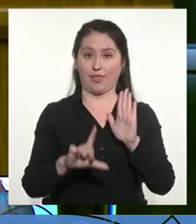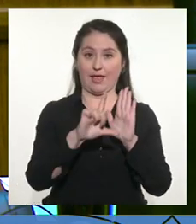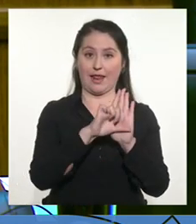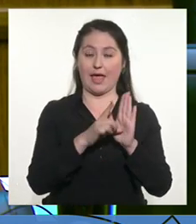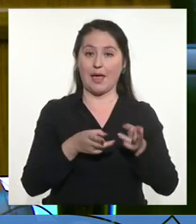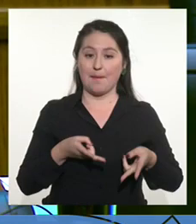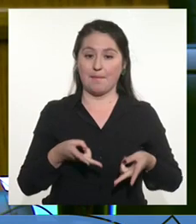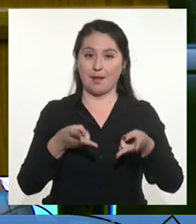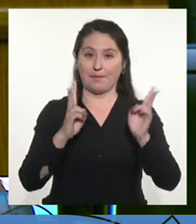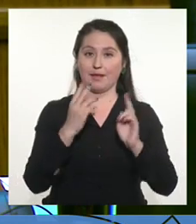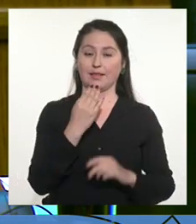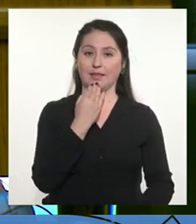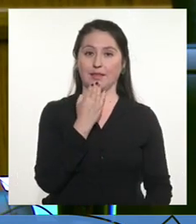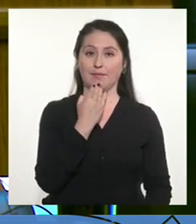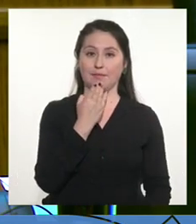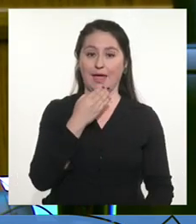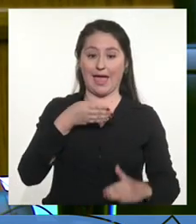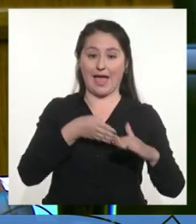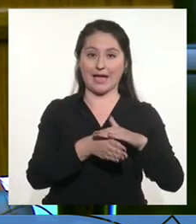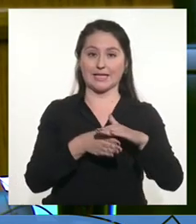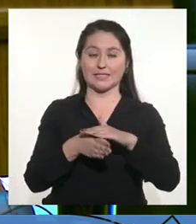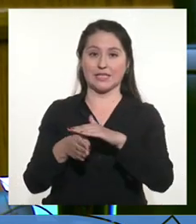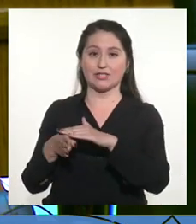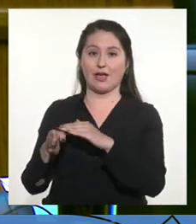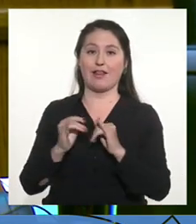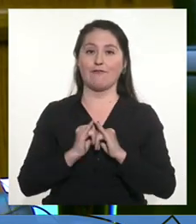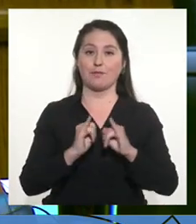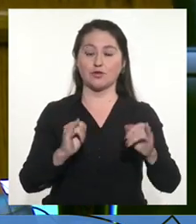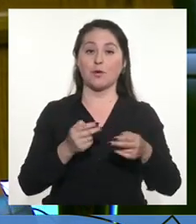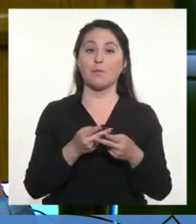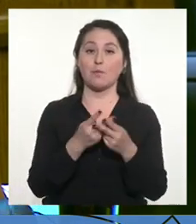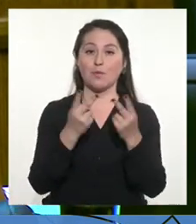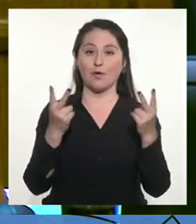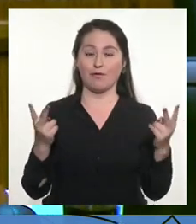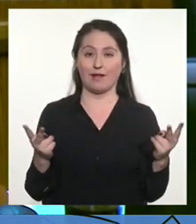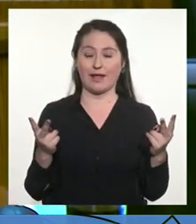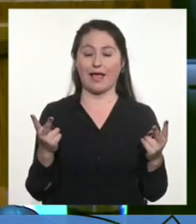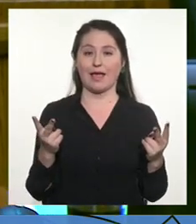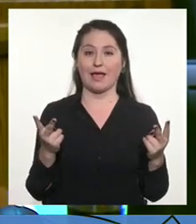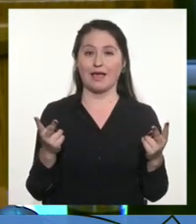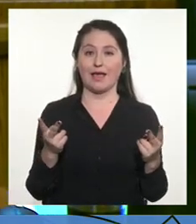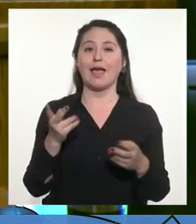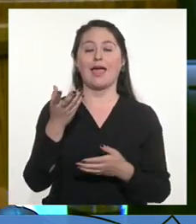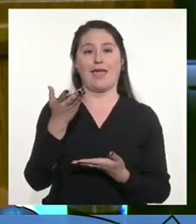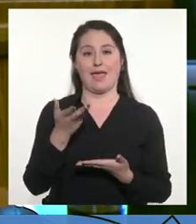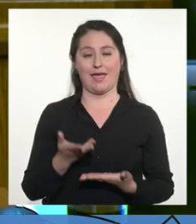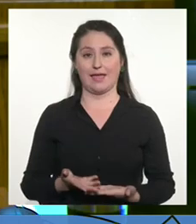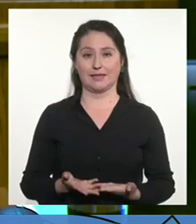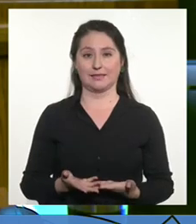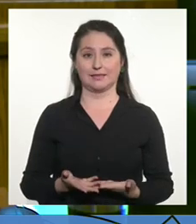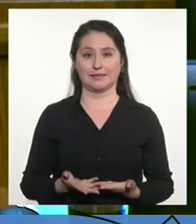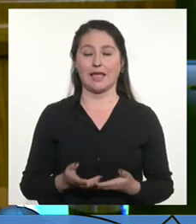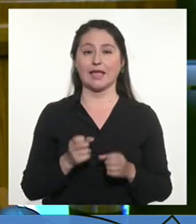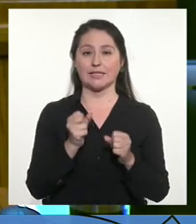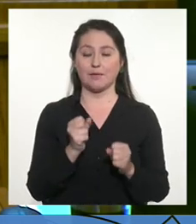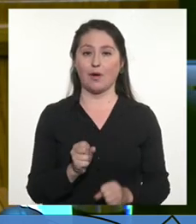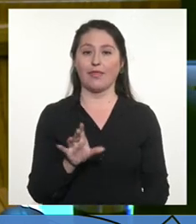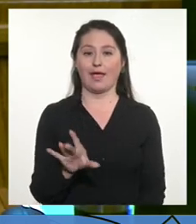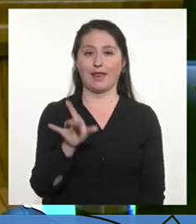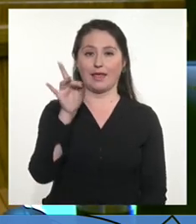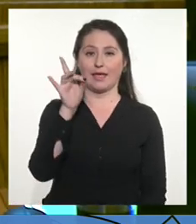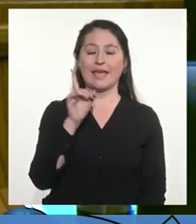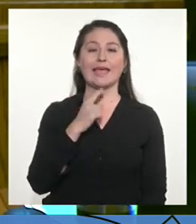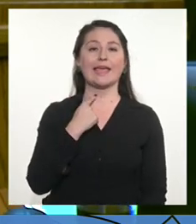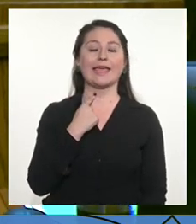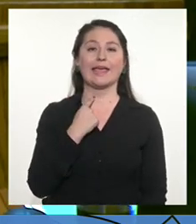también que el acceso a la información pública sea considerada sobre la base de poder definir qué es